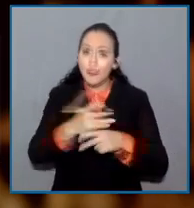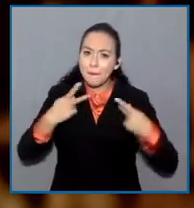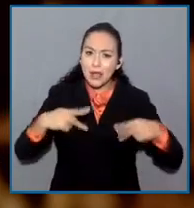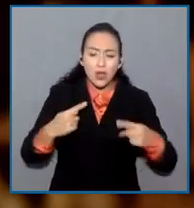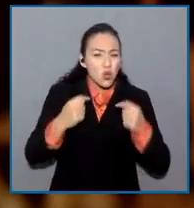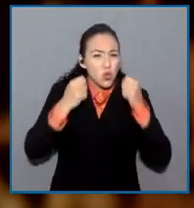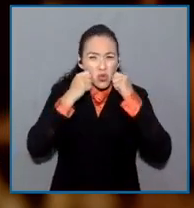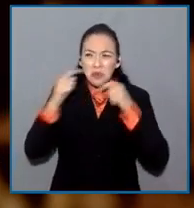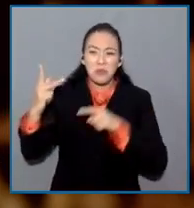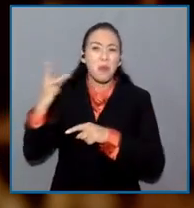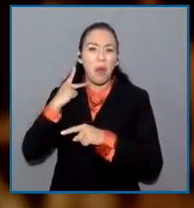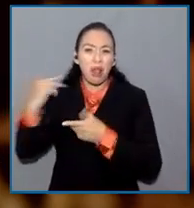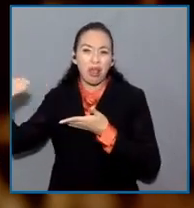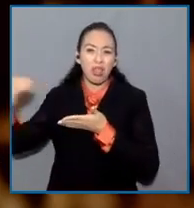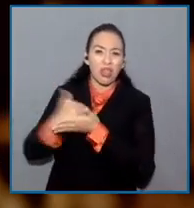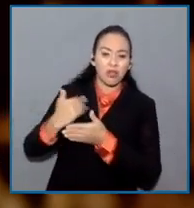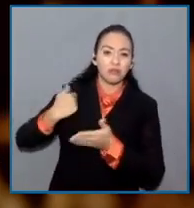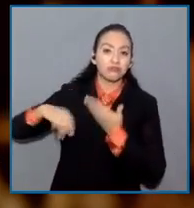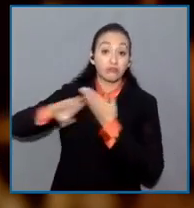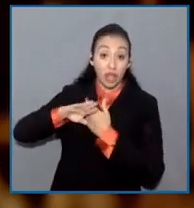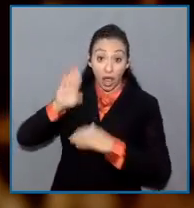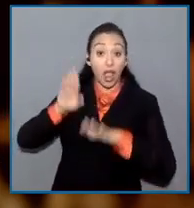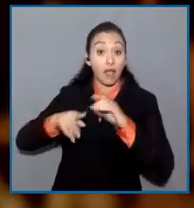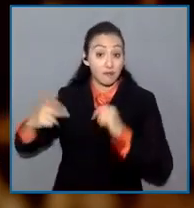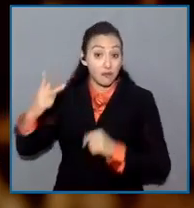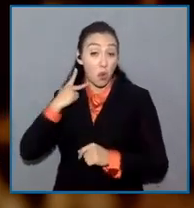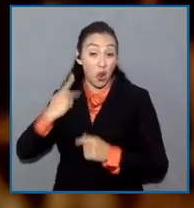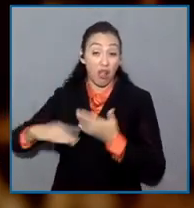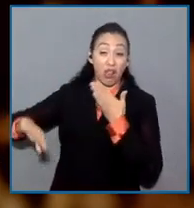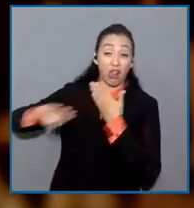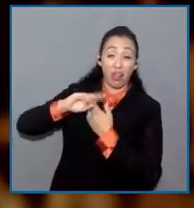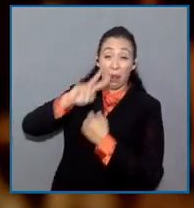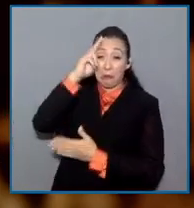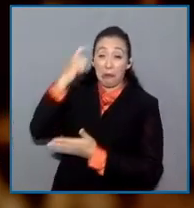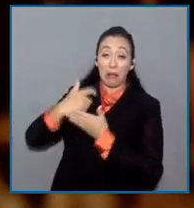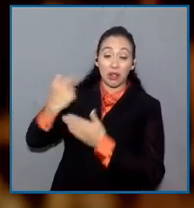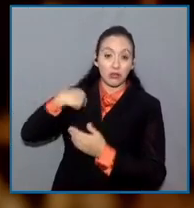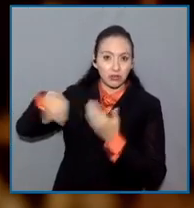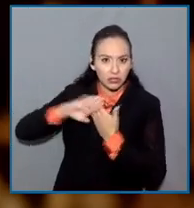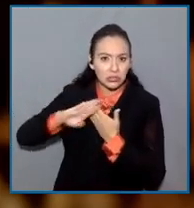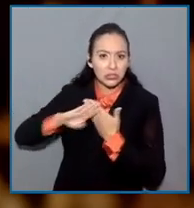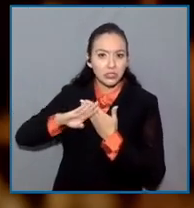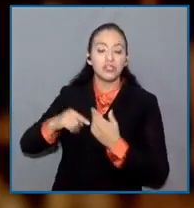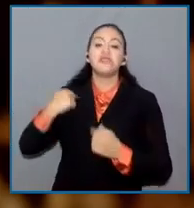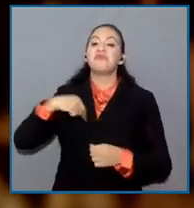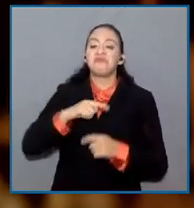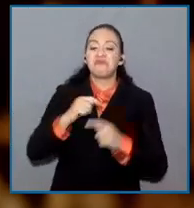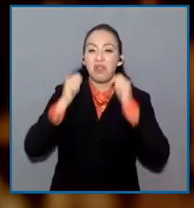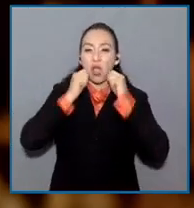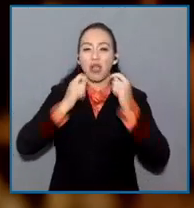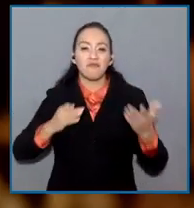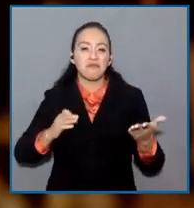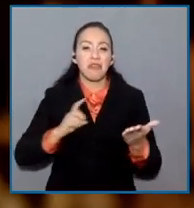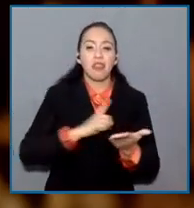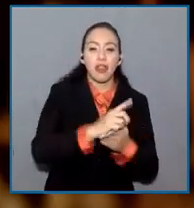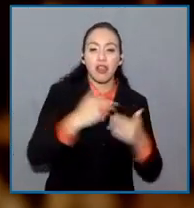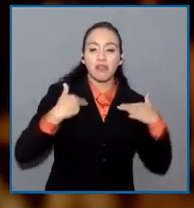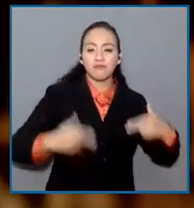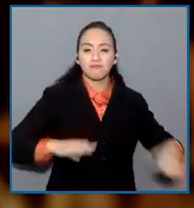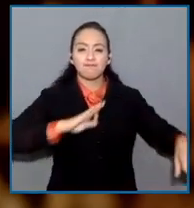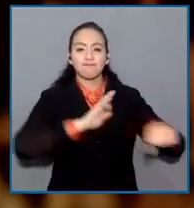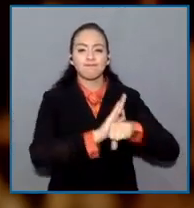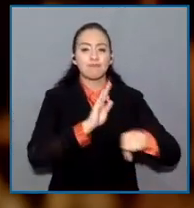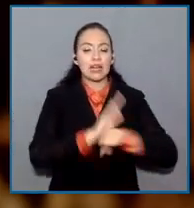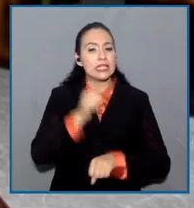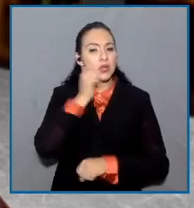incluso la impopularidad, por respetar los derechos humanos. Jueces y juezas, sobre todo del Poder Judicial de